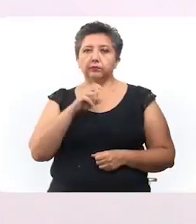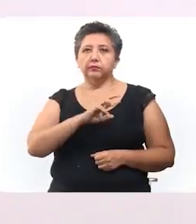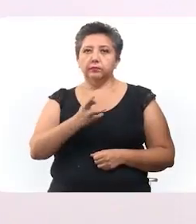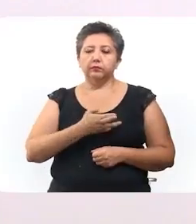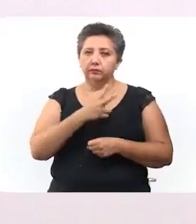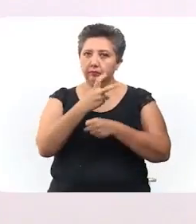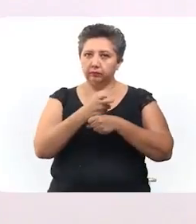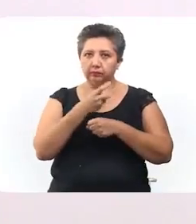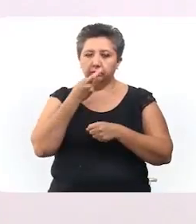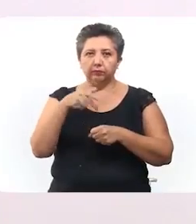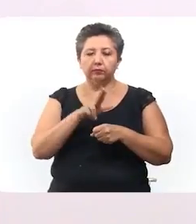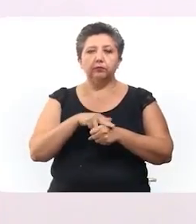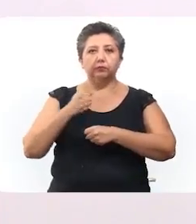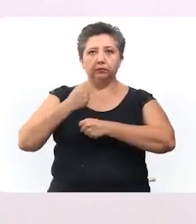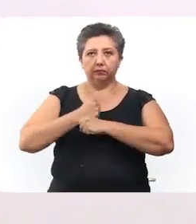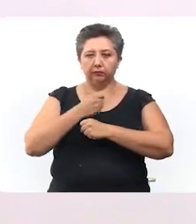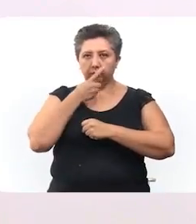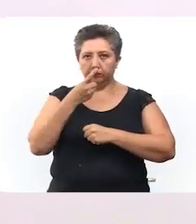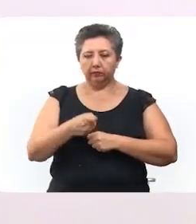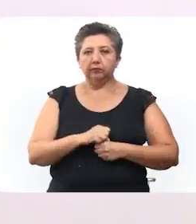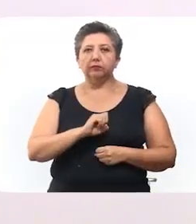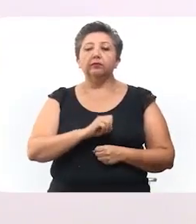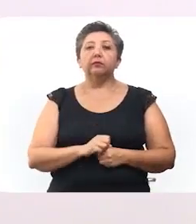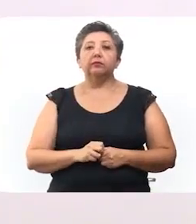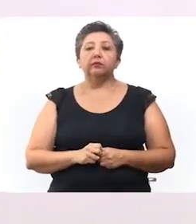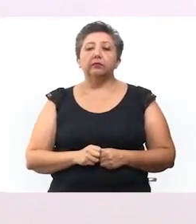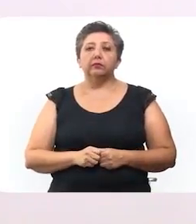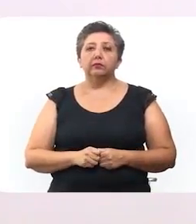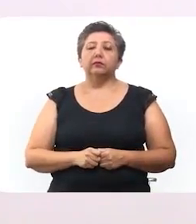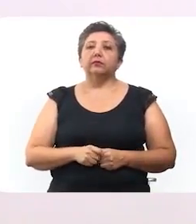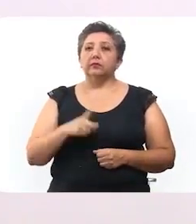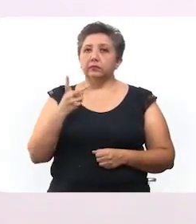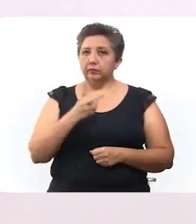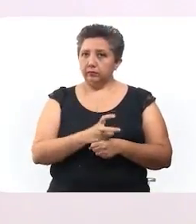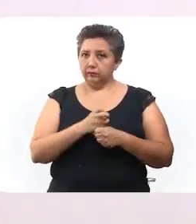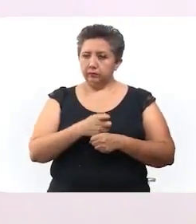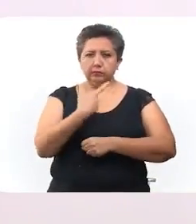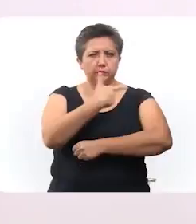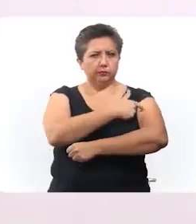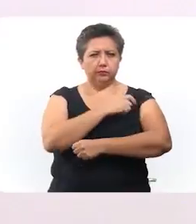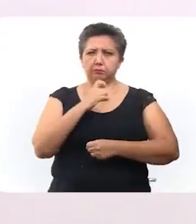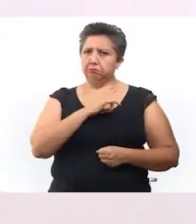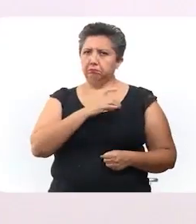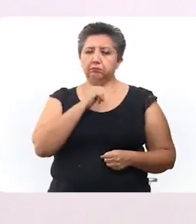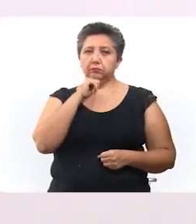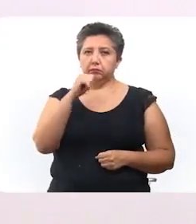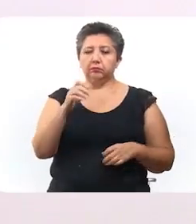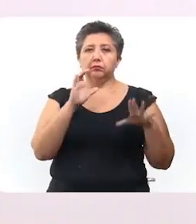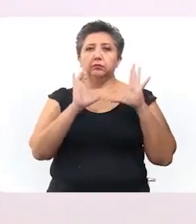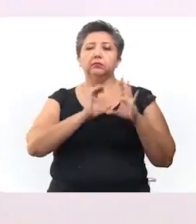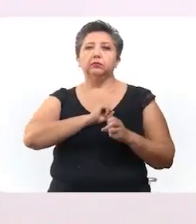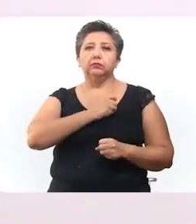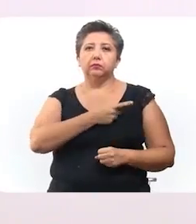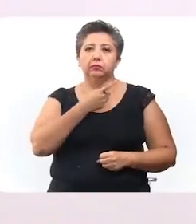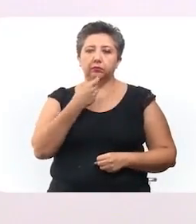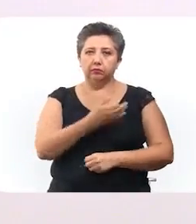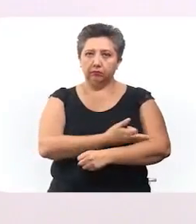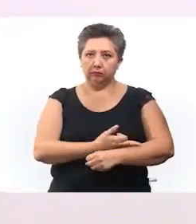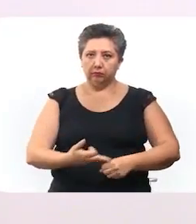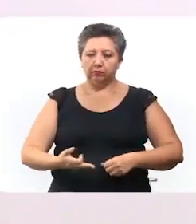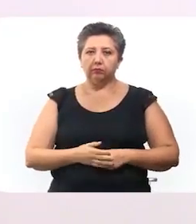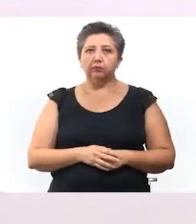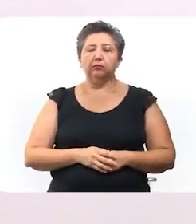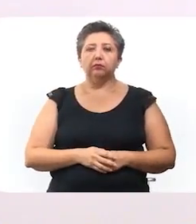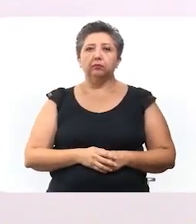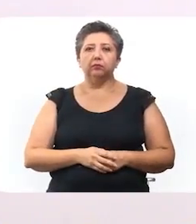recibir la segunda dosis en el Hospital Militar Regional de Especialidades. Los invitamos a vacunarse sin temor para proteger nuestra salud y la de nuestras